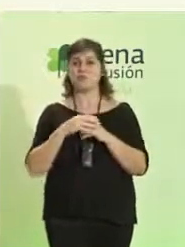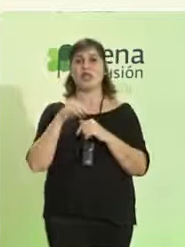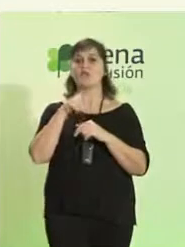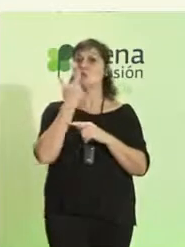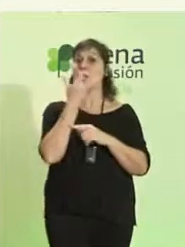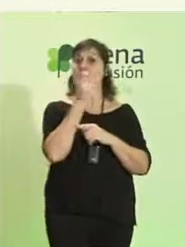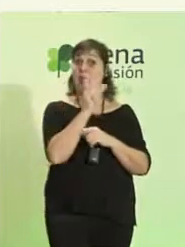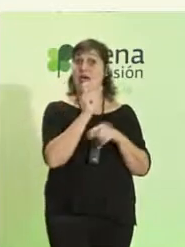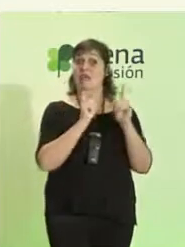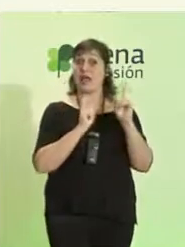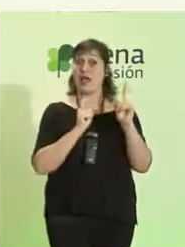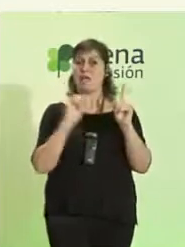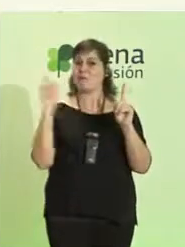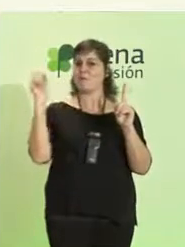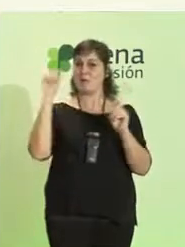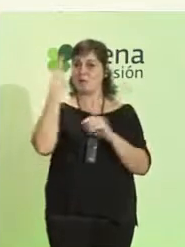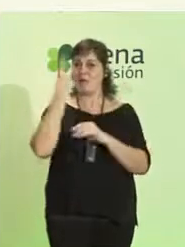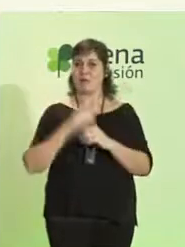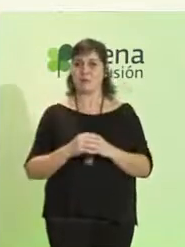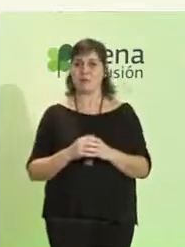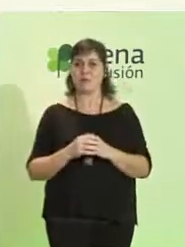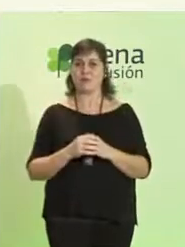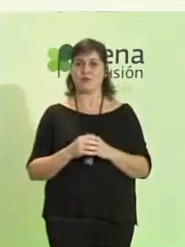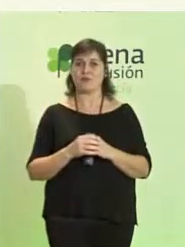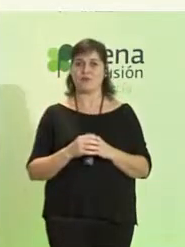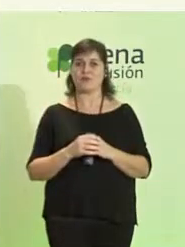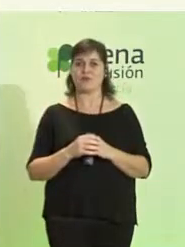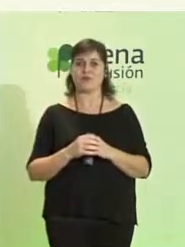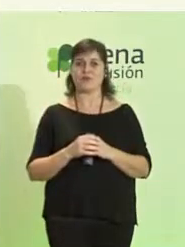de las palabras, la primera de todas.